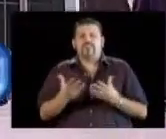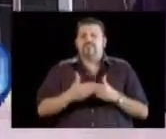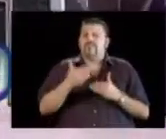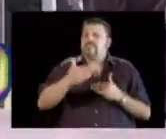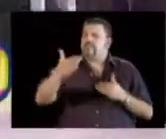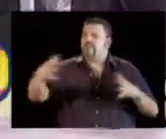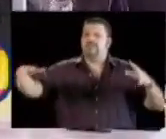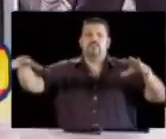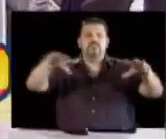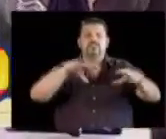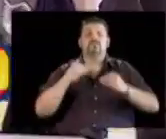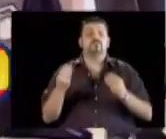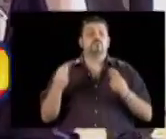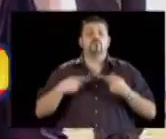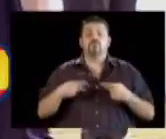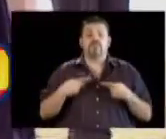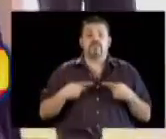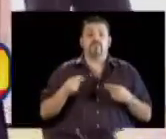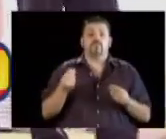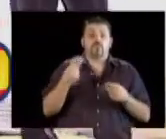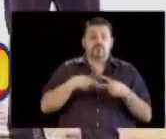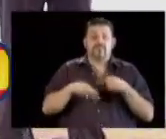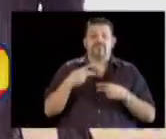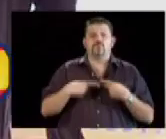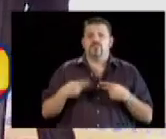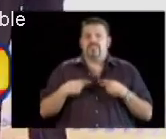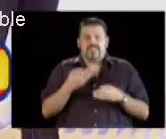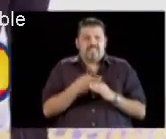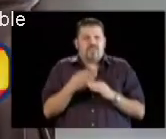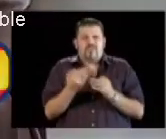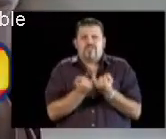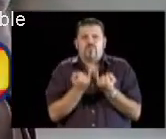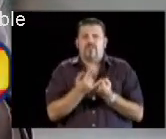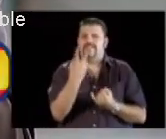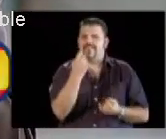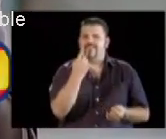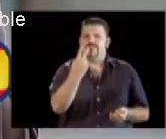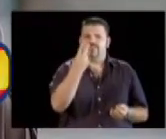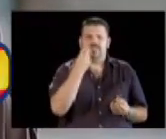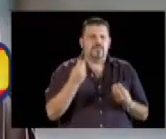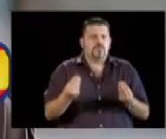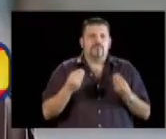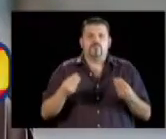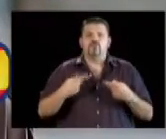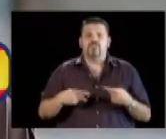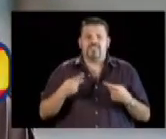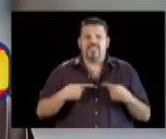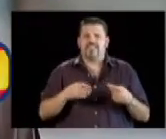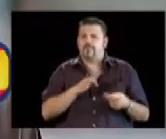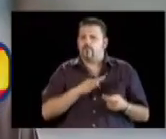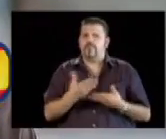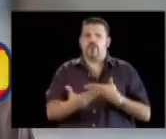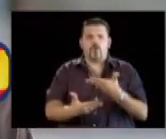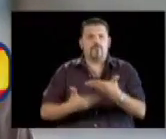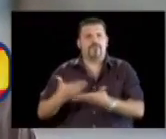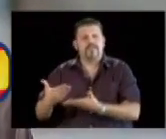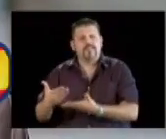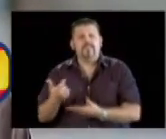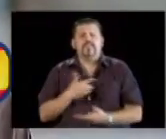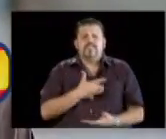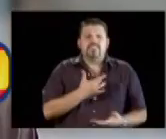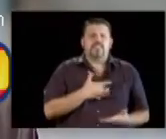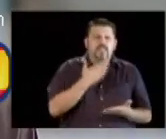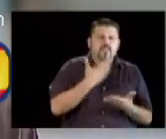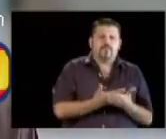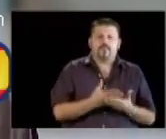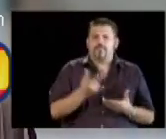menudeo, que aquí tenemos mucha gente y a través de la televisión, en sus lugares tendrá mucha gente que les puede compartir lo que ganan a través del